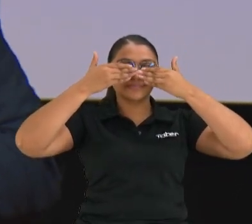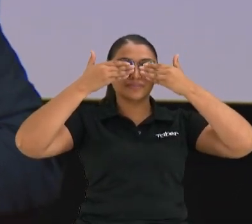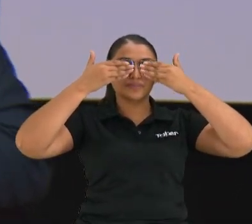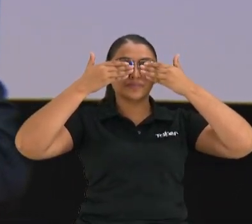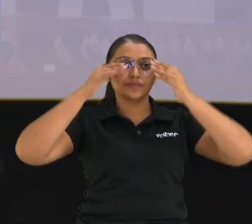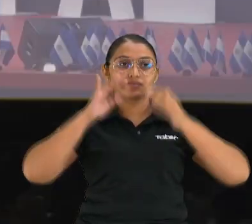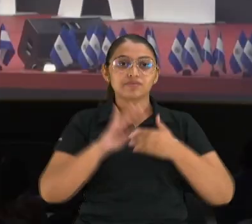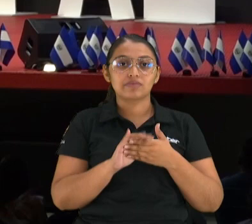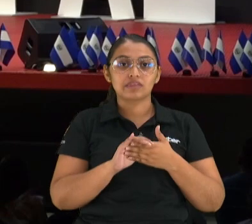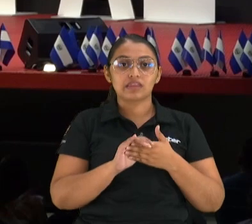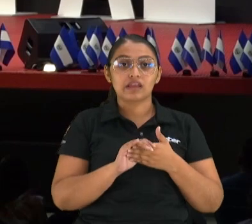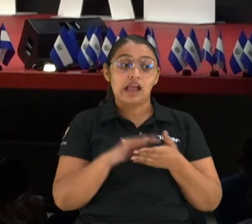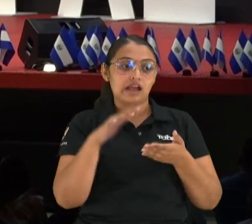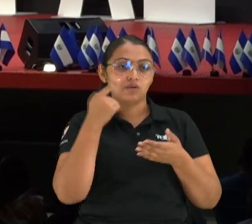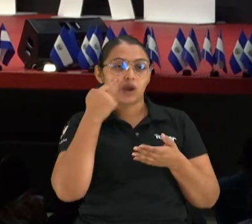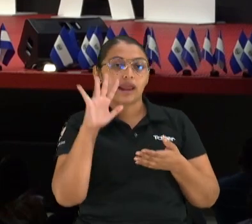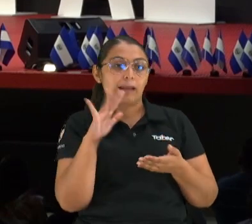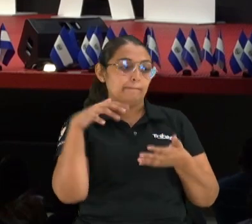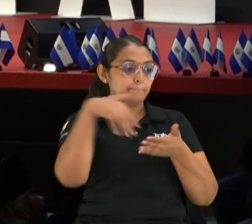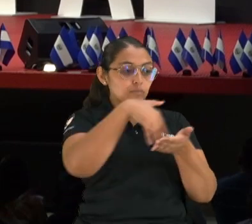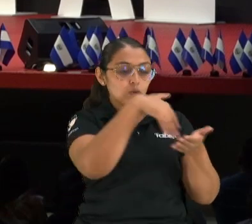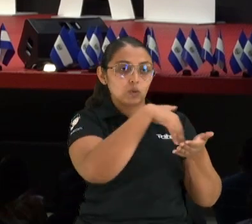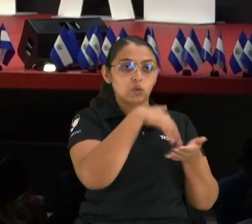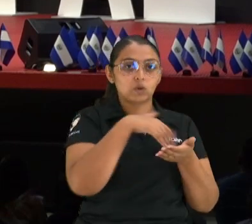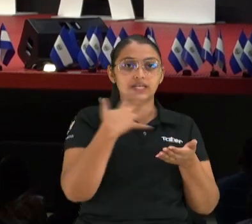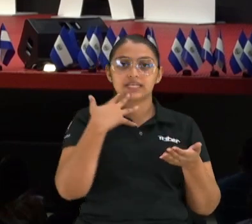a su pueblo se lo hizo una vez